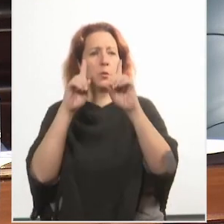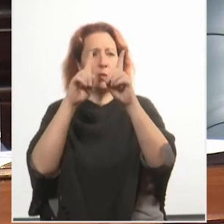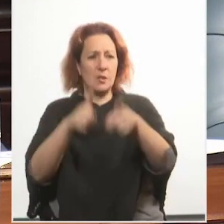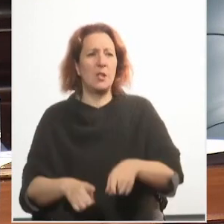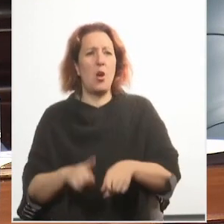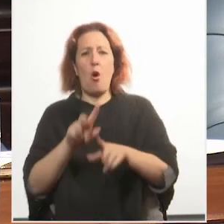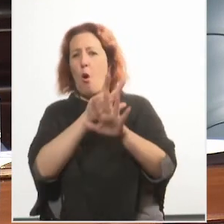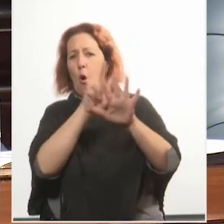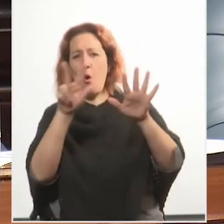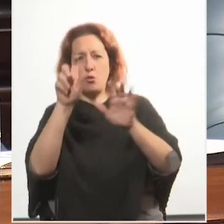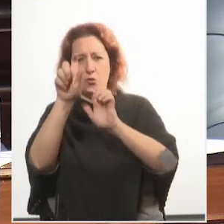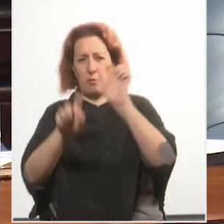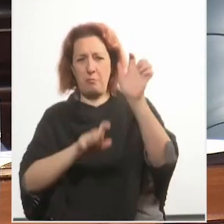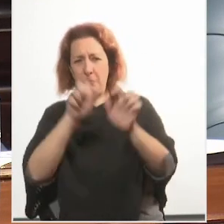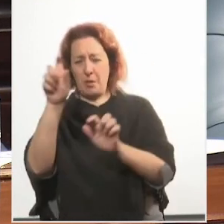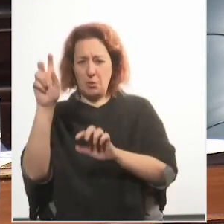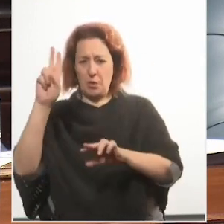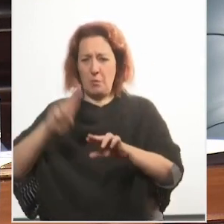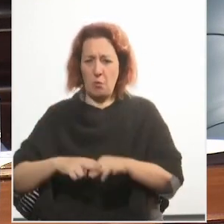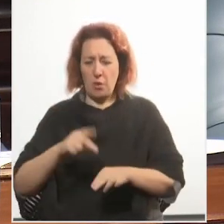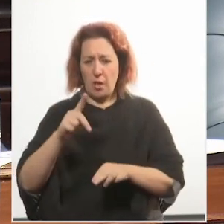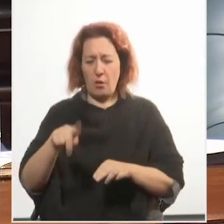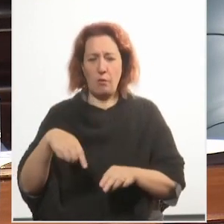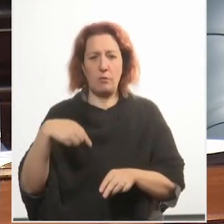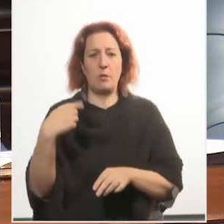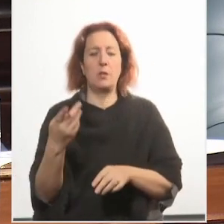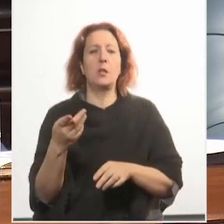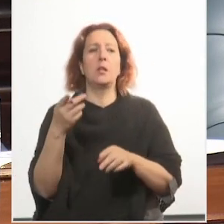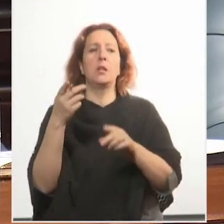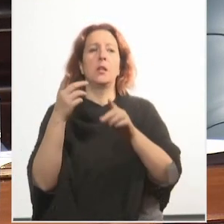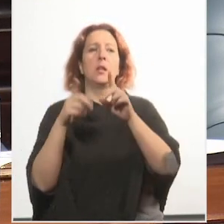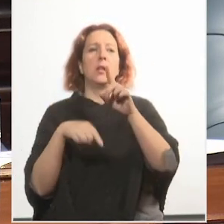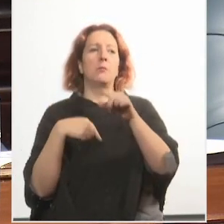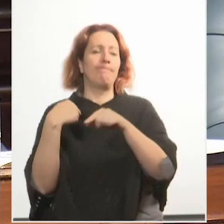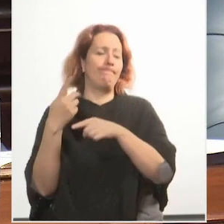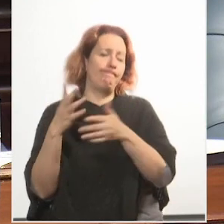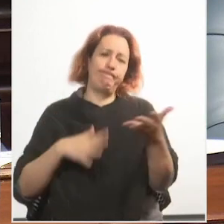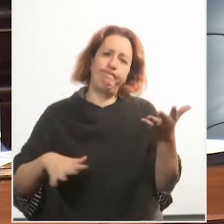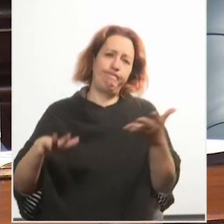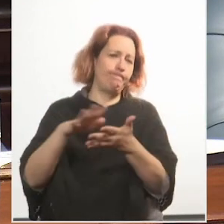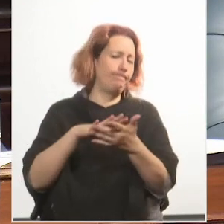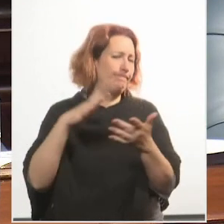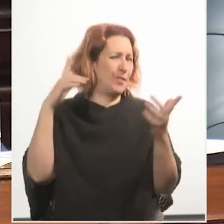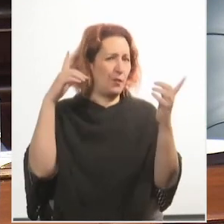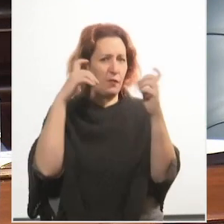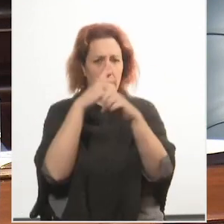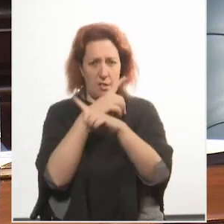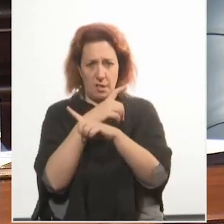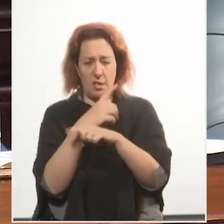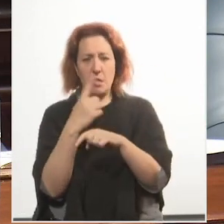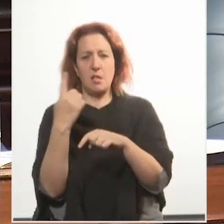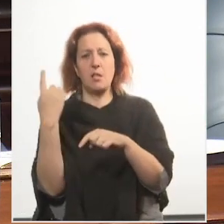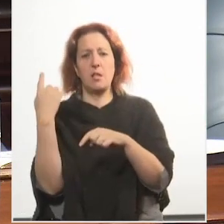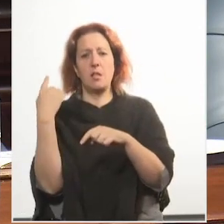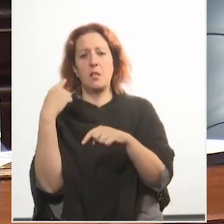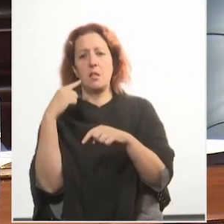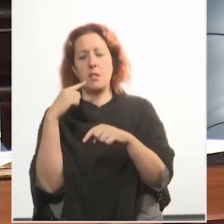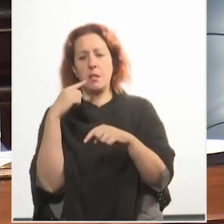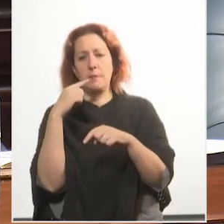habían sobrevivido, situaciones realmente muy duras, una historia de dolor, una